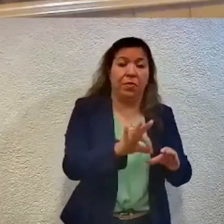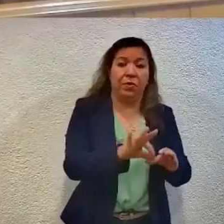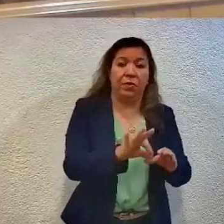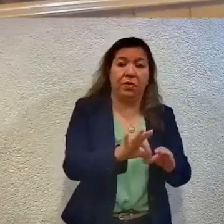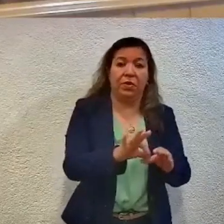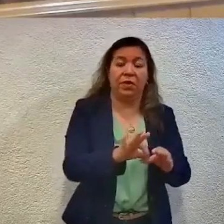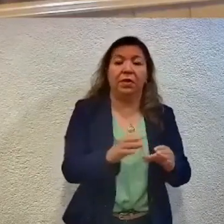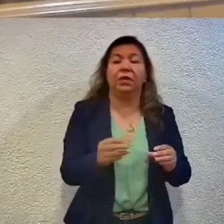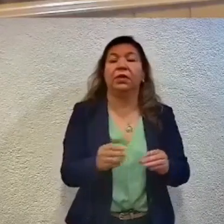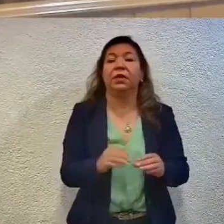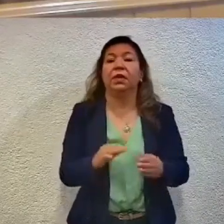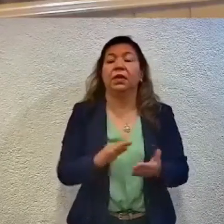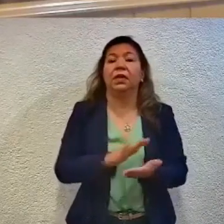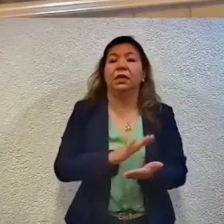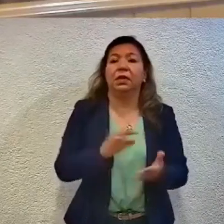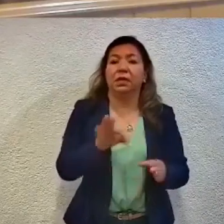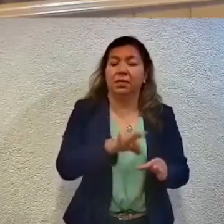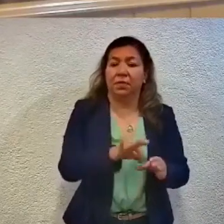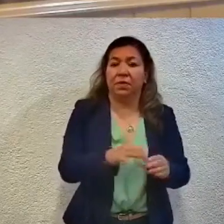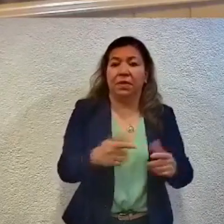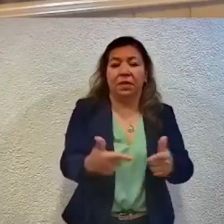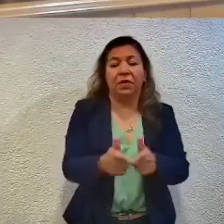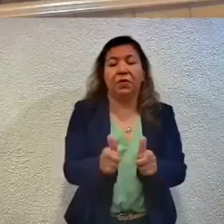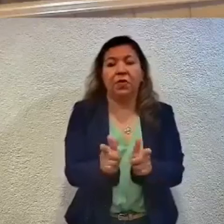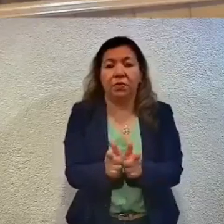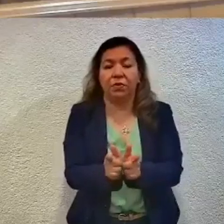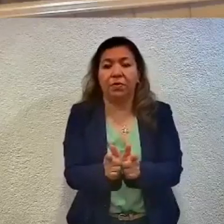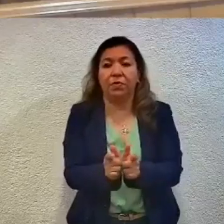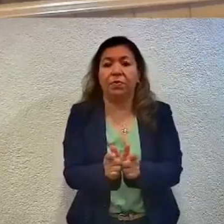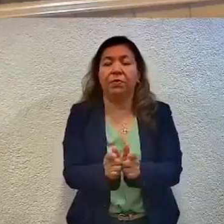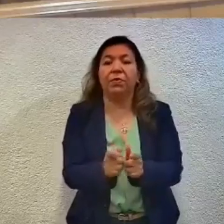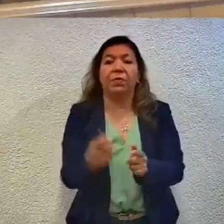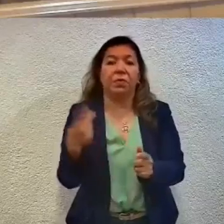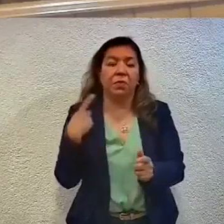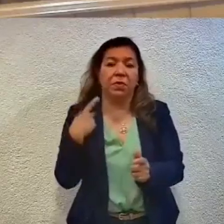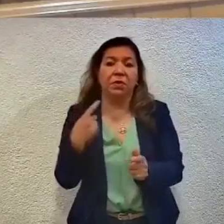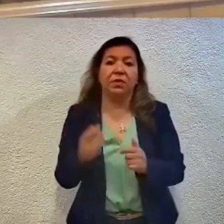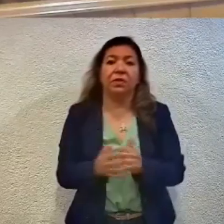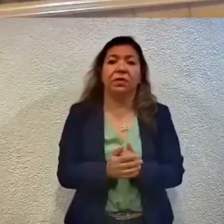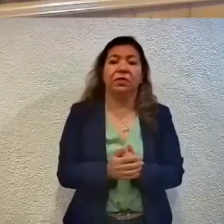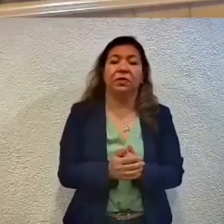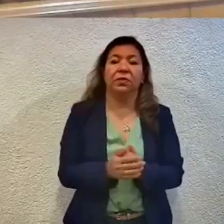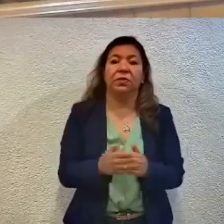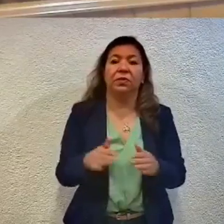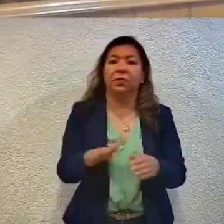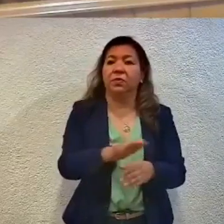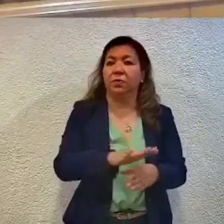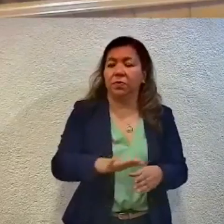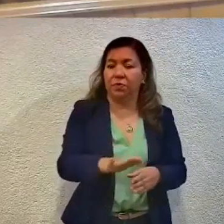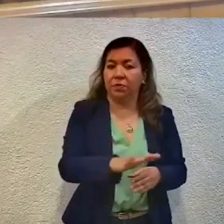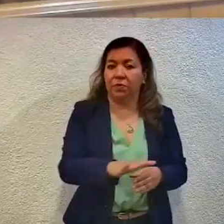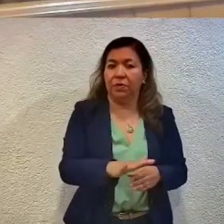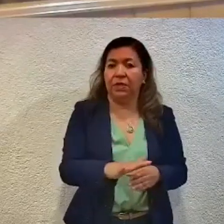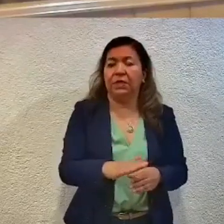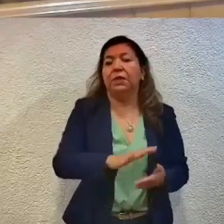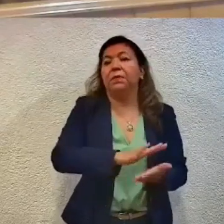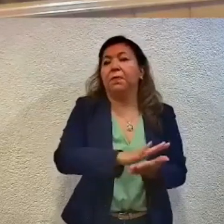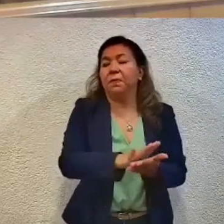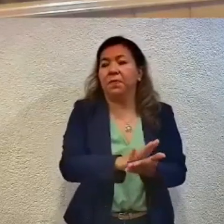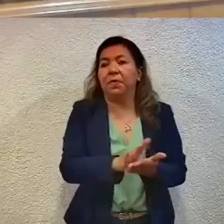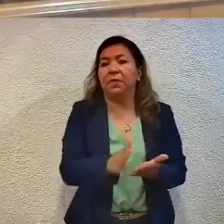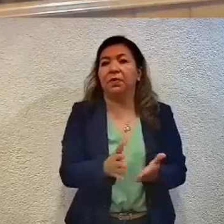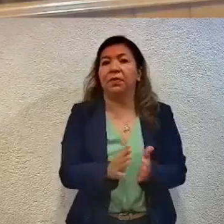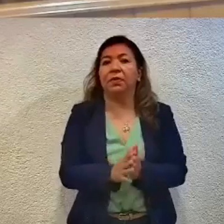Galarza Castro. Así también solicita la nulidad de la elección por la comisión de irregularidades generalizadas, graves